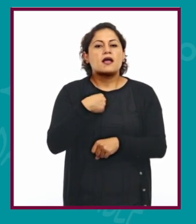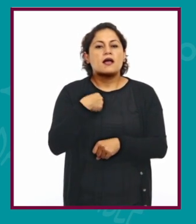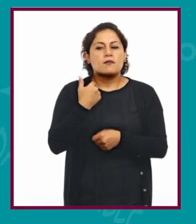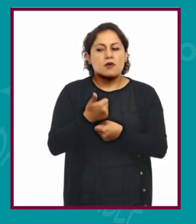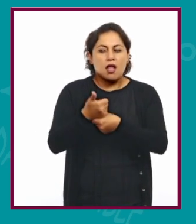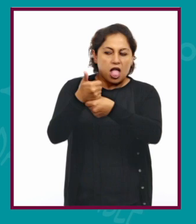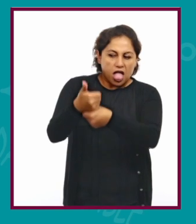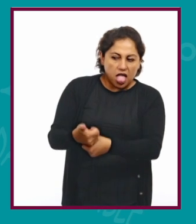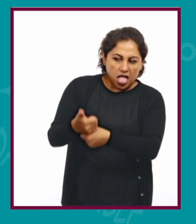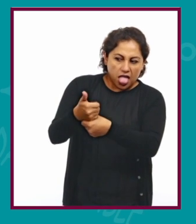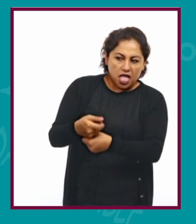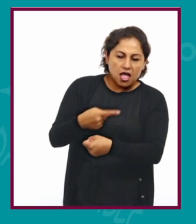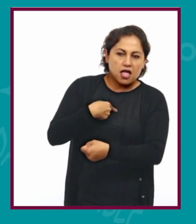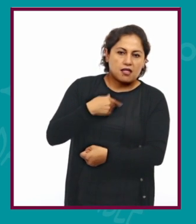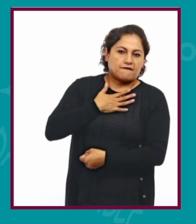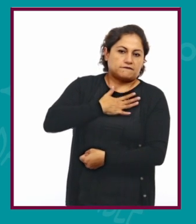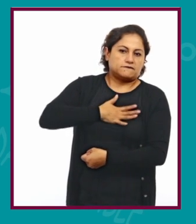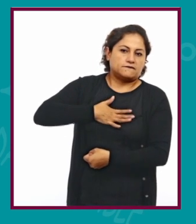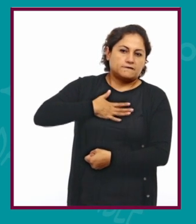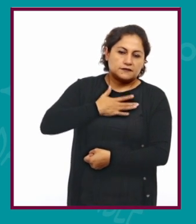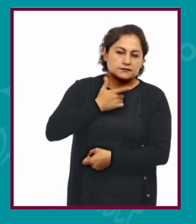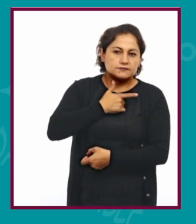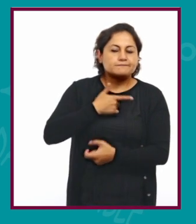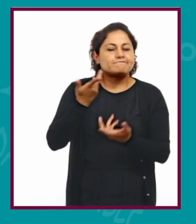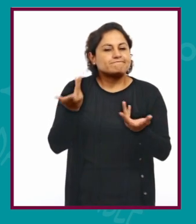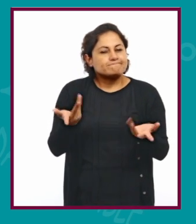en los otros para obtener placer, ¿no?